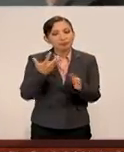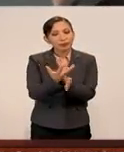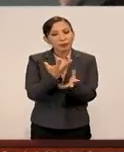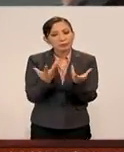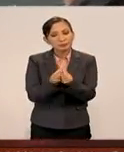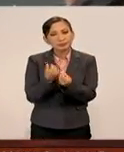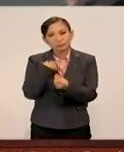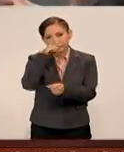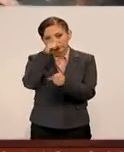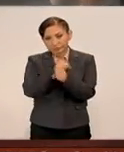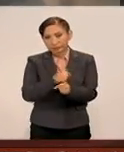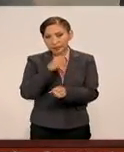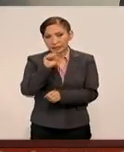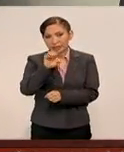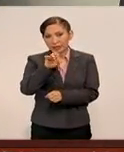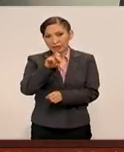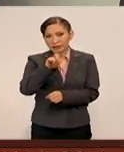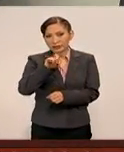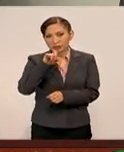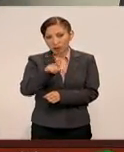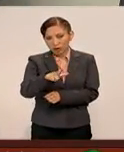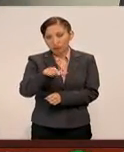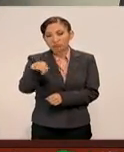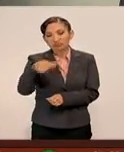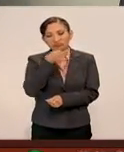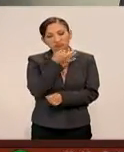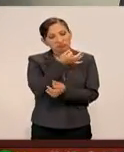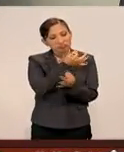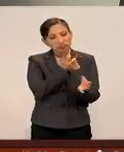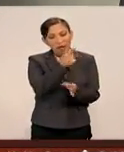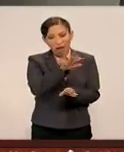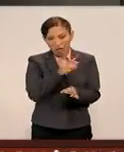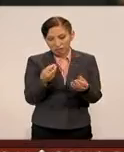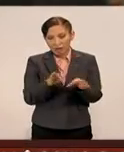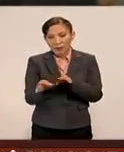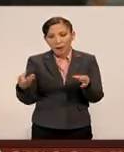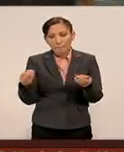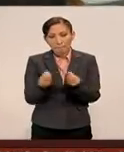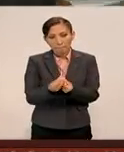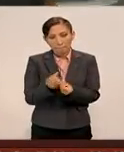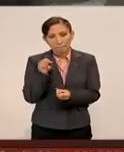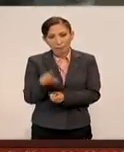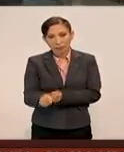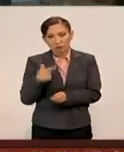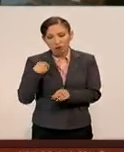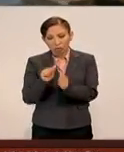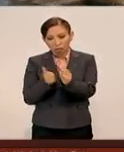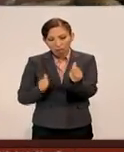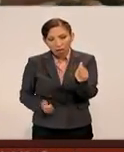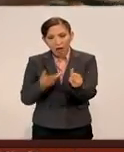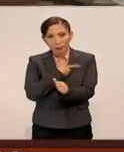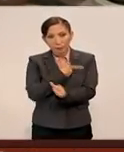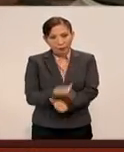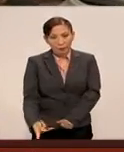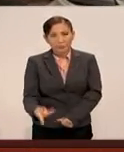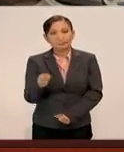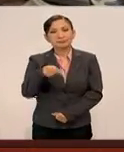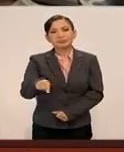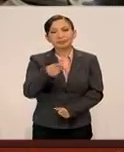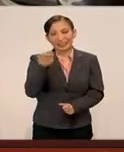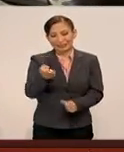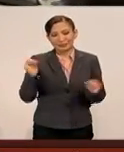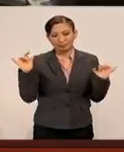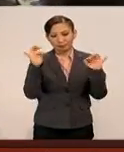Acompañado por el secretario de Desarrollo Social, José Antonio Meade, indicó que trabajan en el mismo sentido contra el rezago y la pobreza. En el